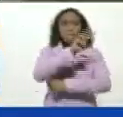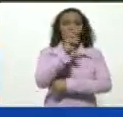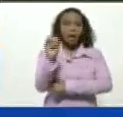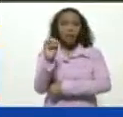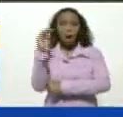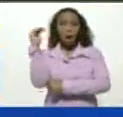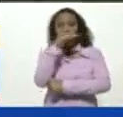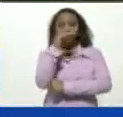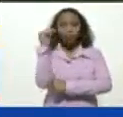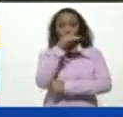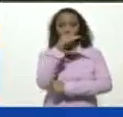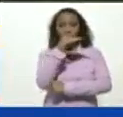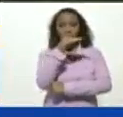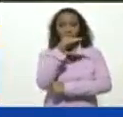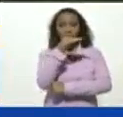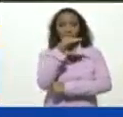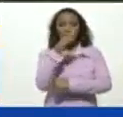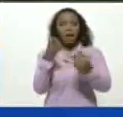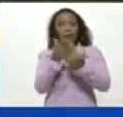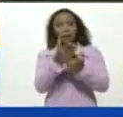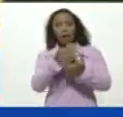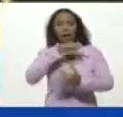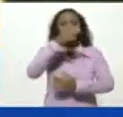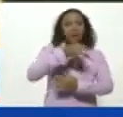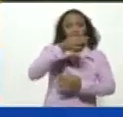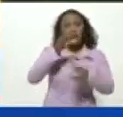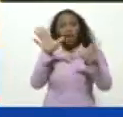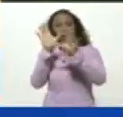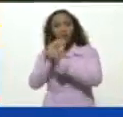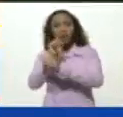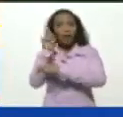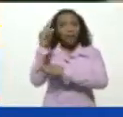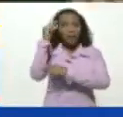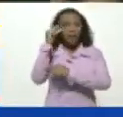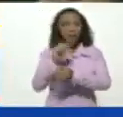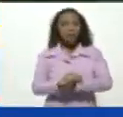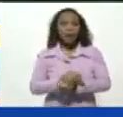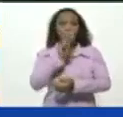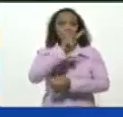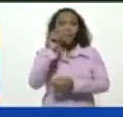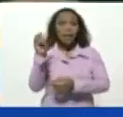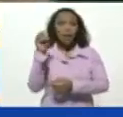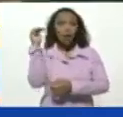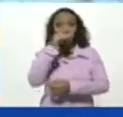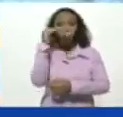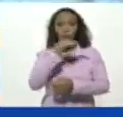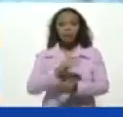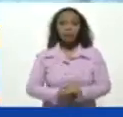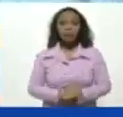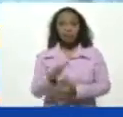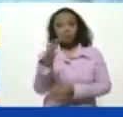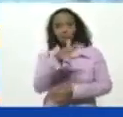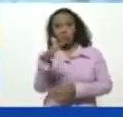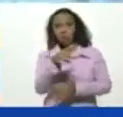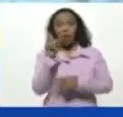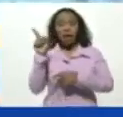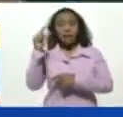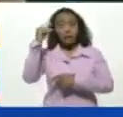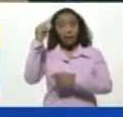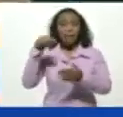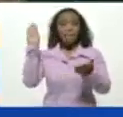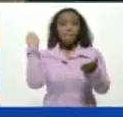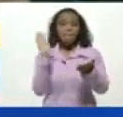octubre entre la tarde y la noche de ese día, 20 de octubre. Y ese día quedó